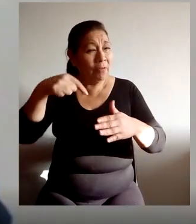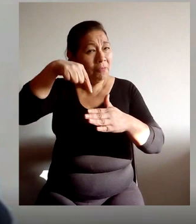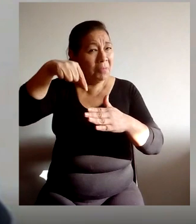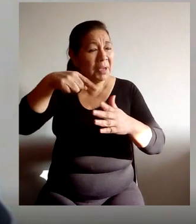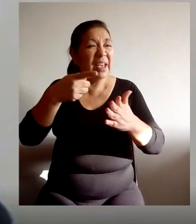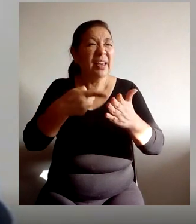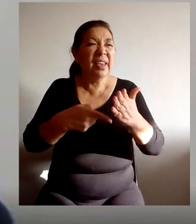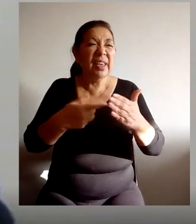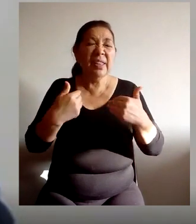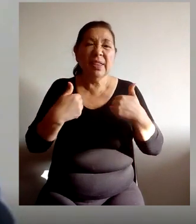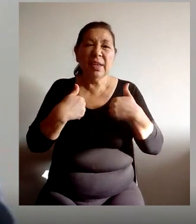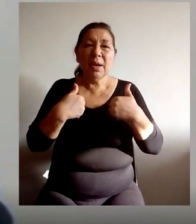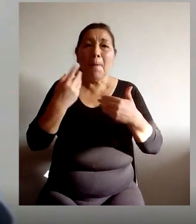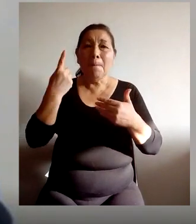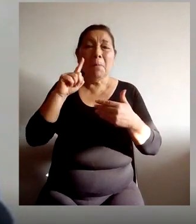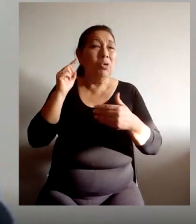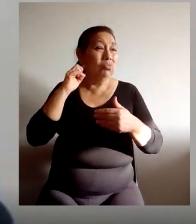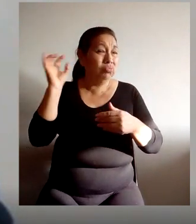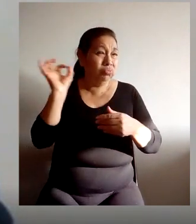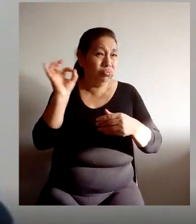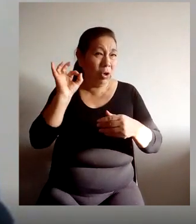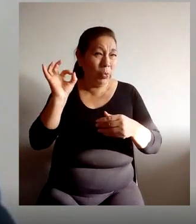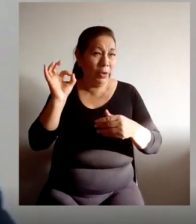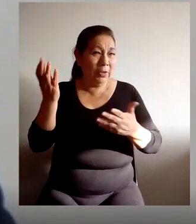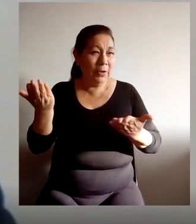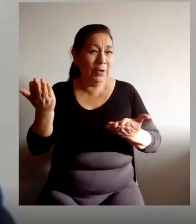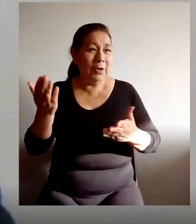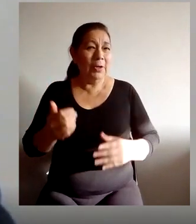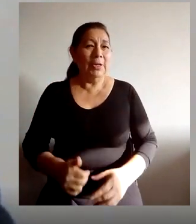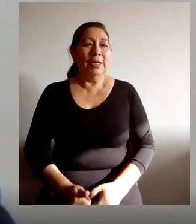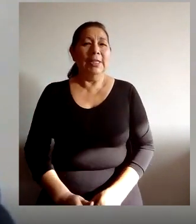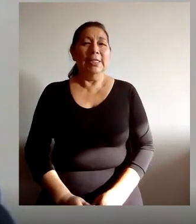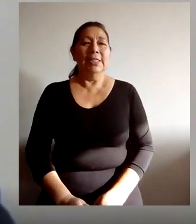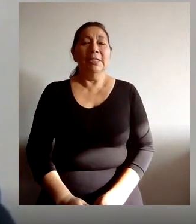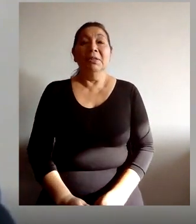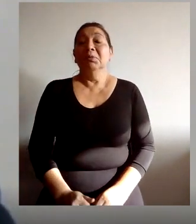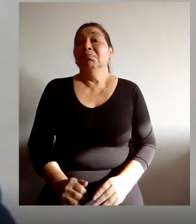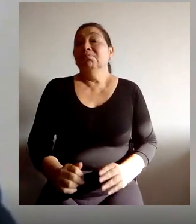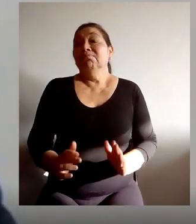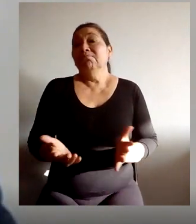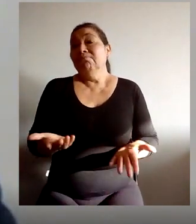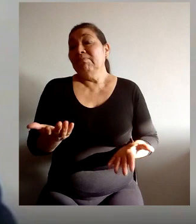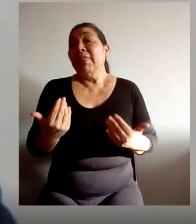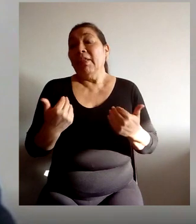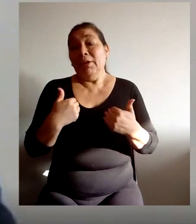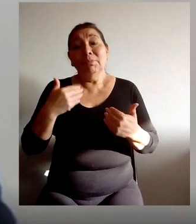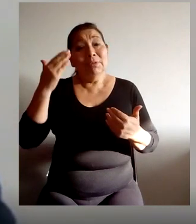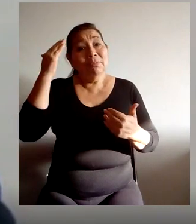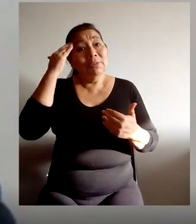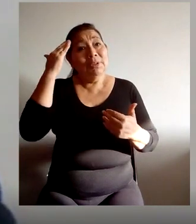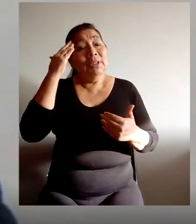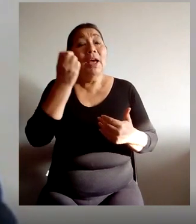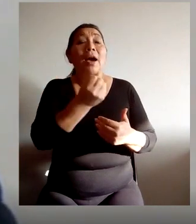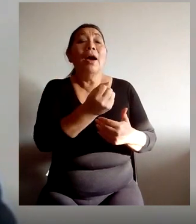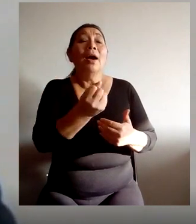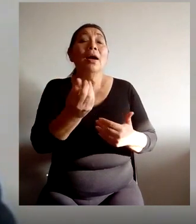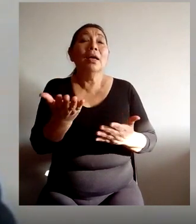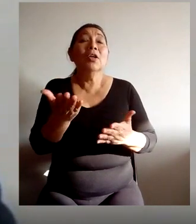Bueno, tenemos conocimiento que aquellos que se dedican a realizar actividades de explosivos